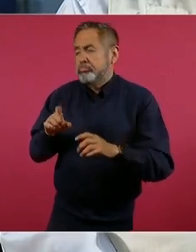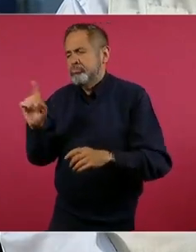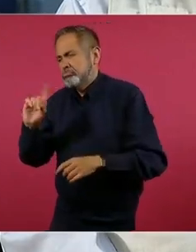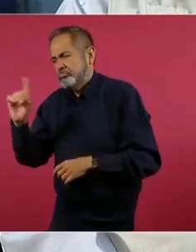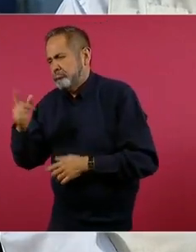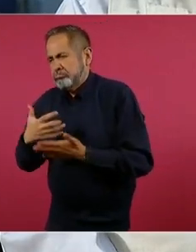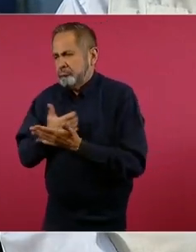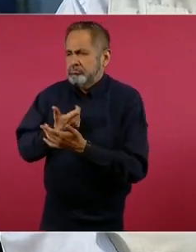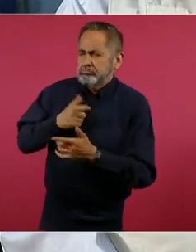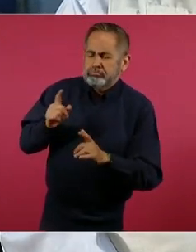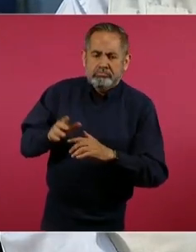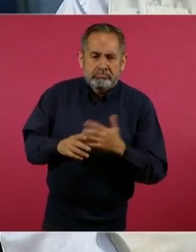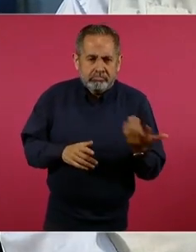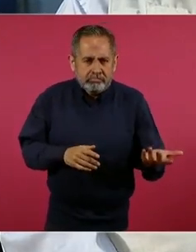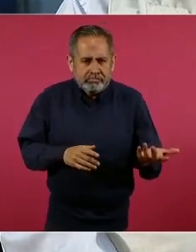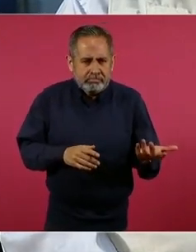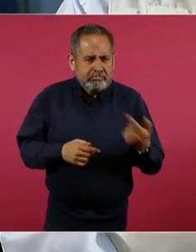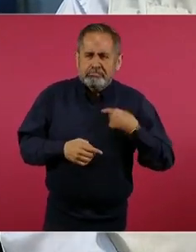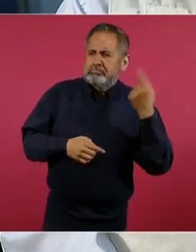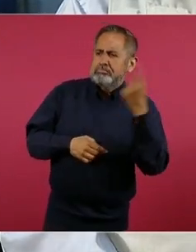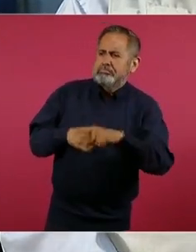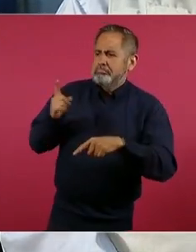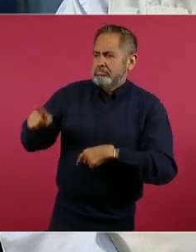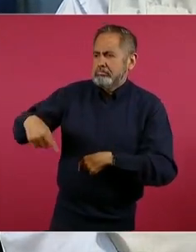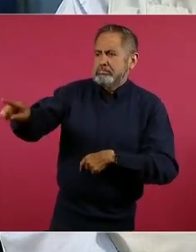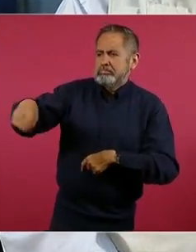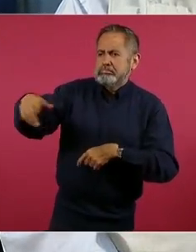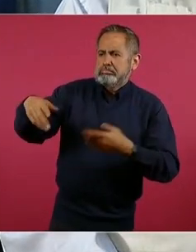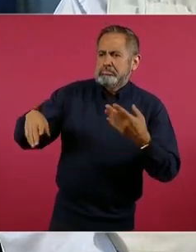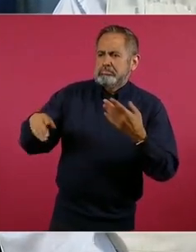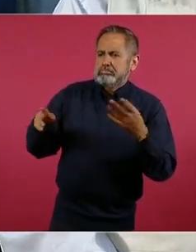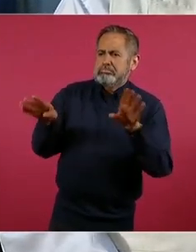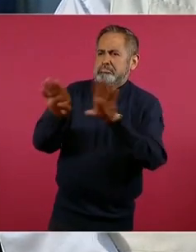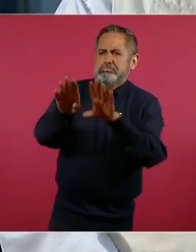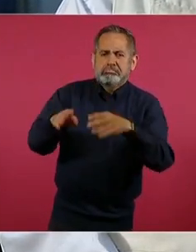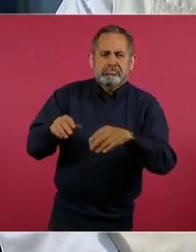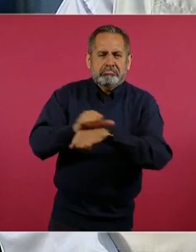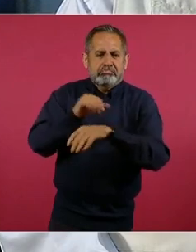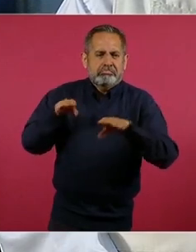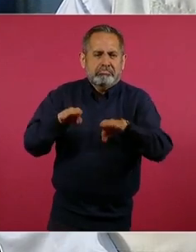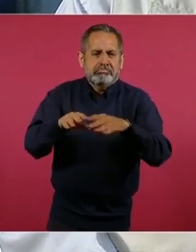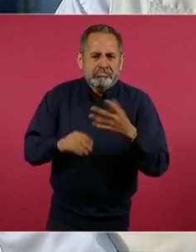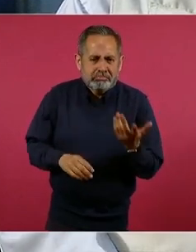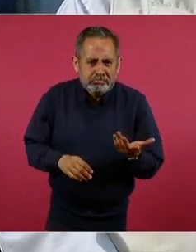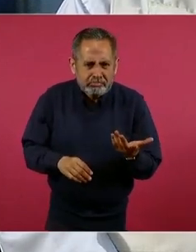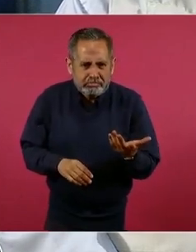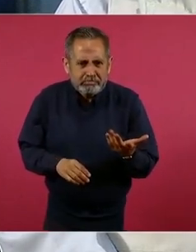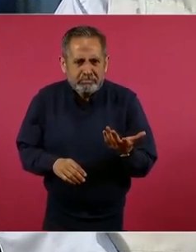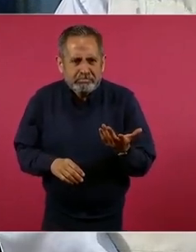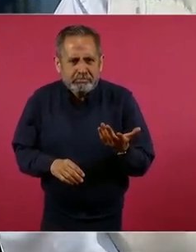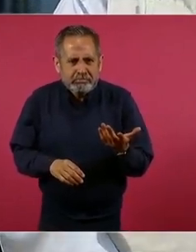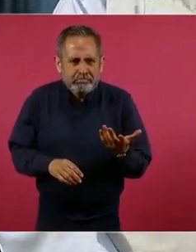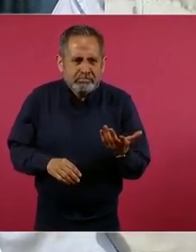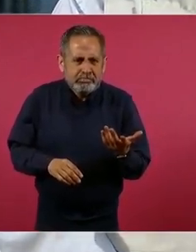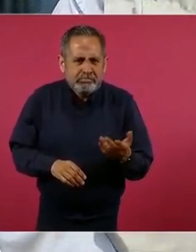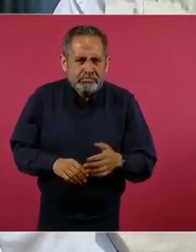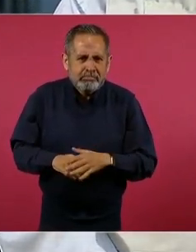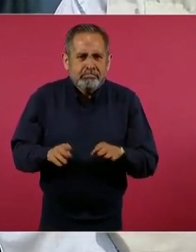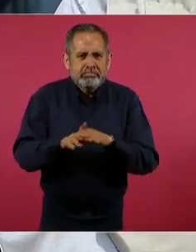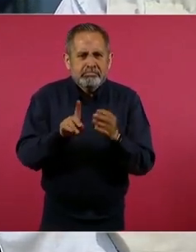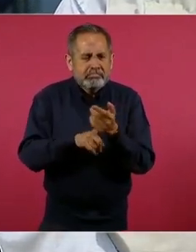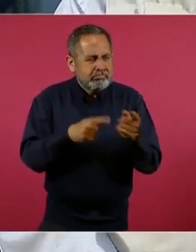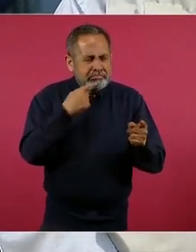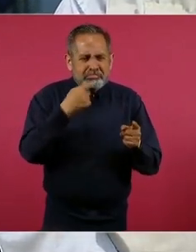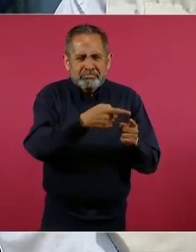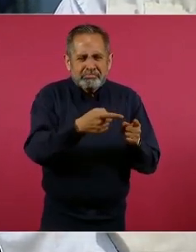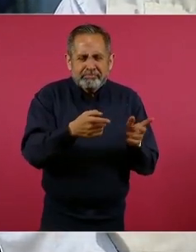instrucciones de los bloqueos, ¿no? Incluso hay una frase célebre de que pueden sesionar en el infierno, ¿no? Ya sabrán